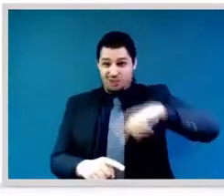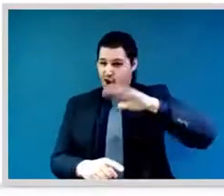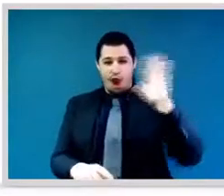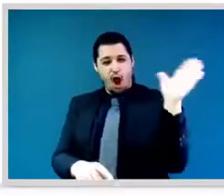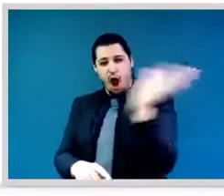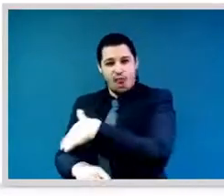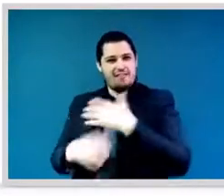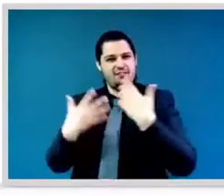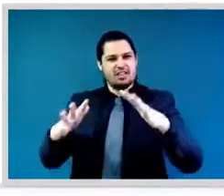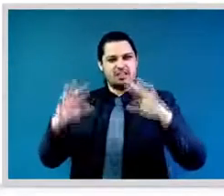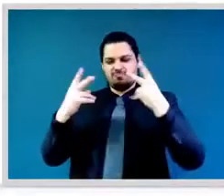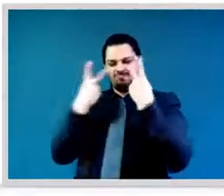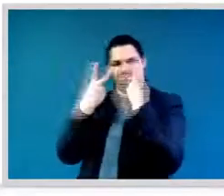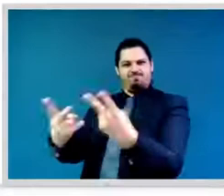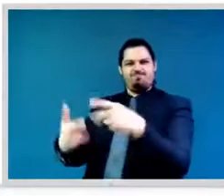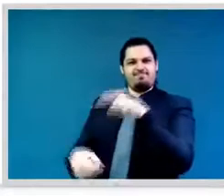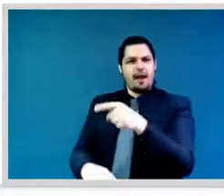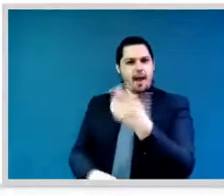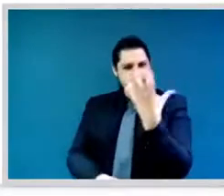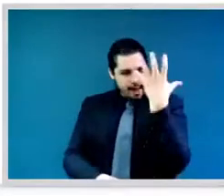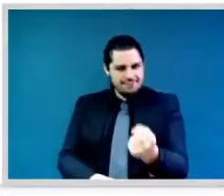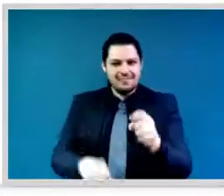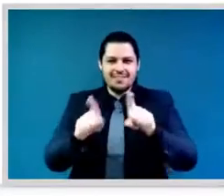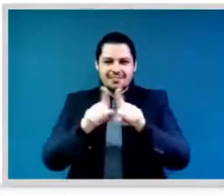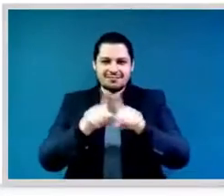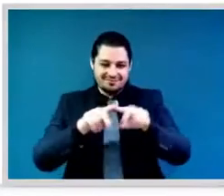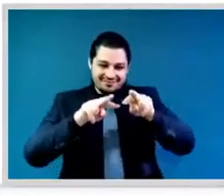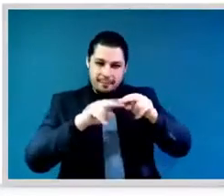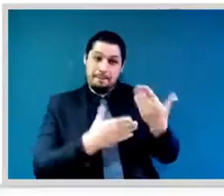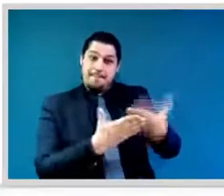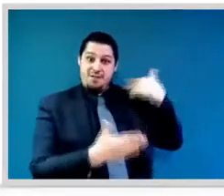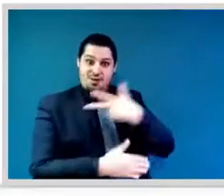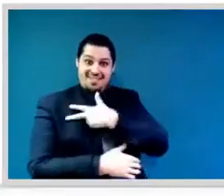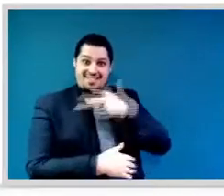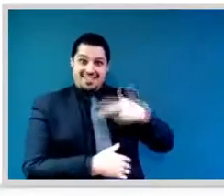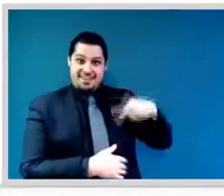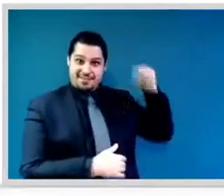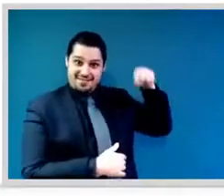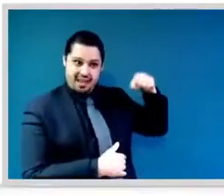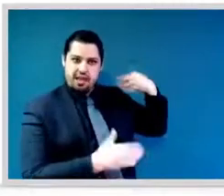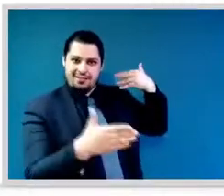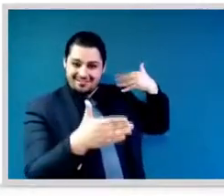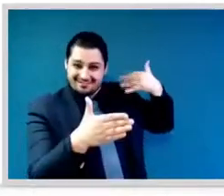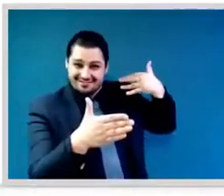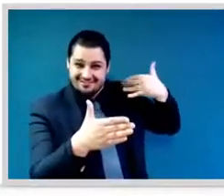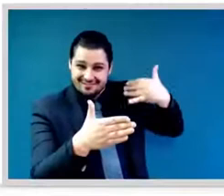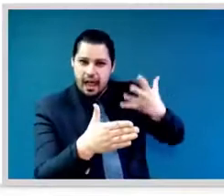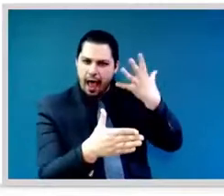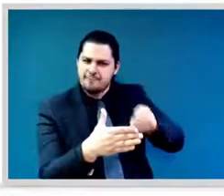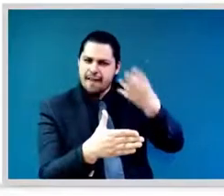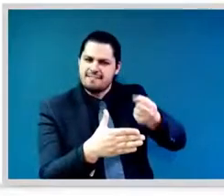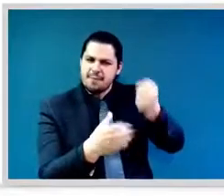suficientes de Beijing a hoy de lo que significa la discriminación en todos los